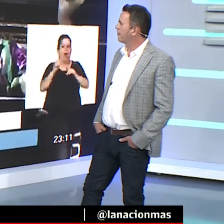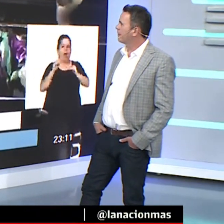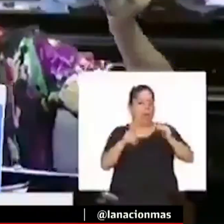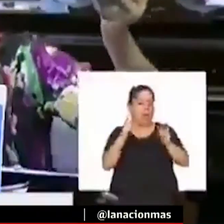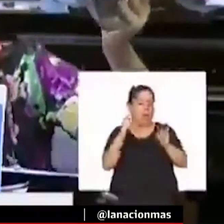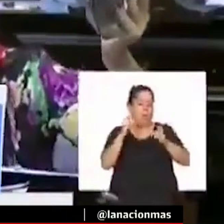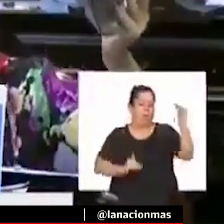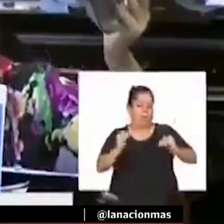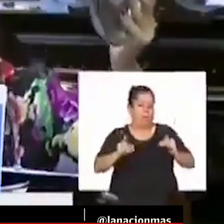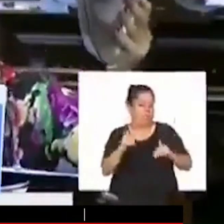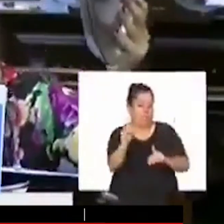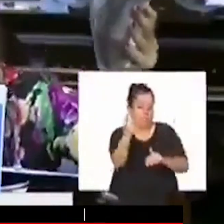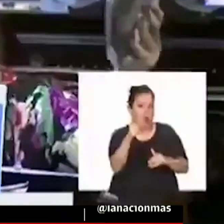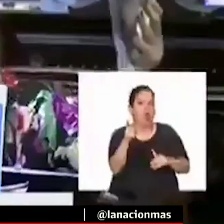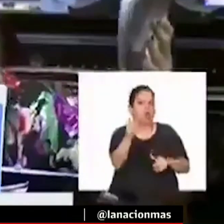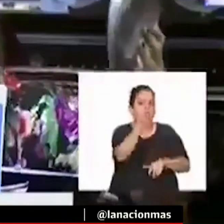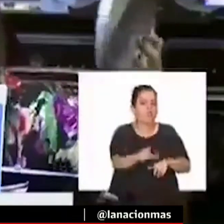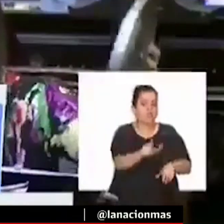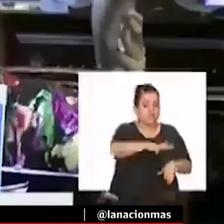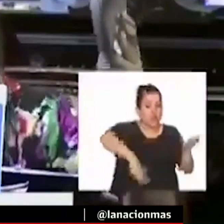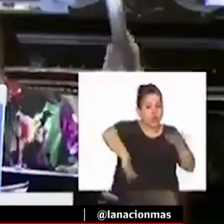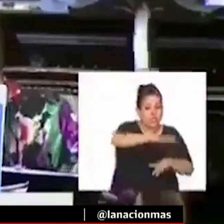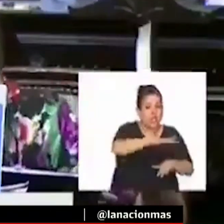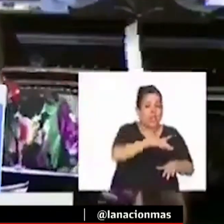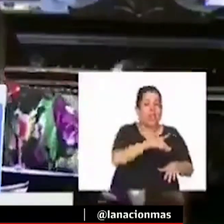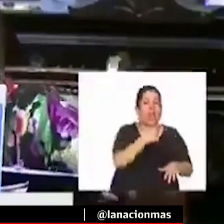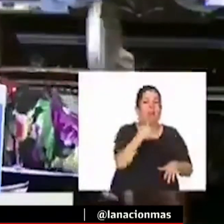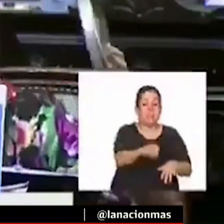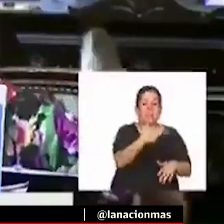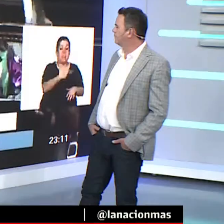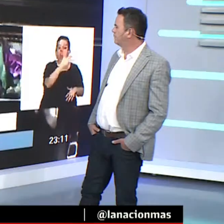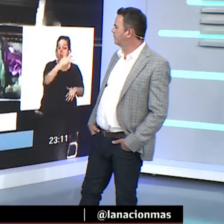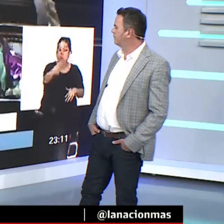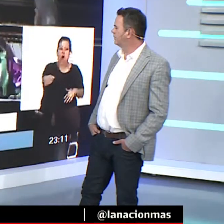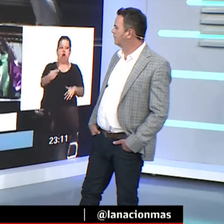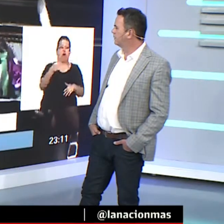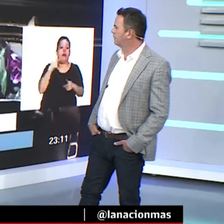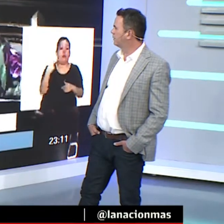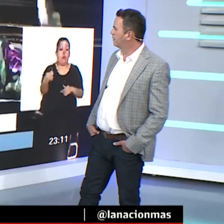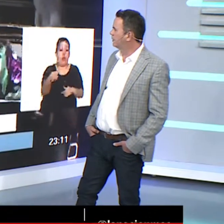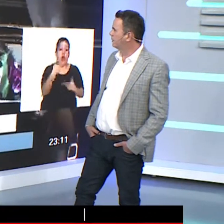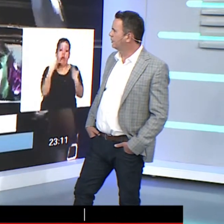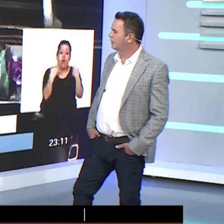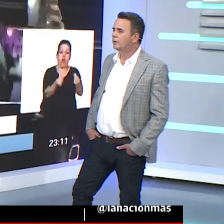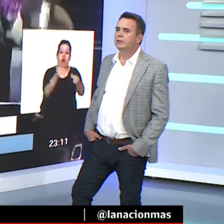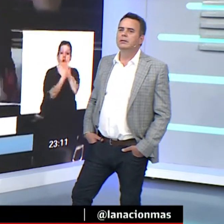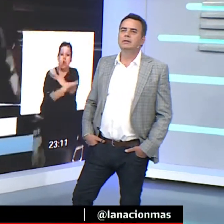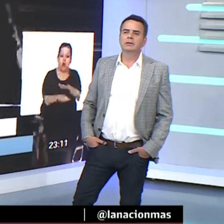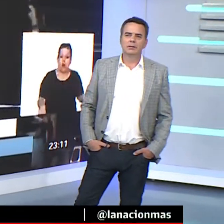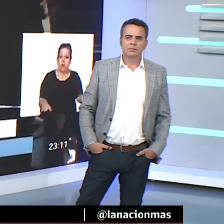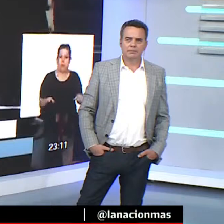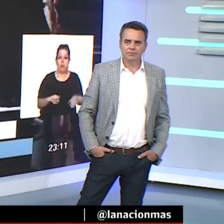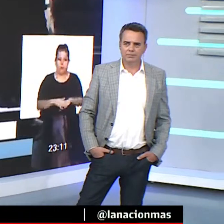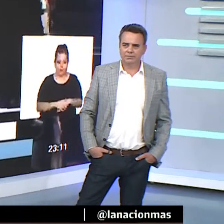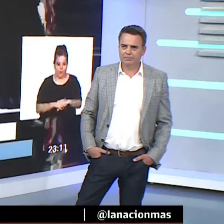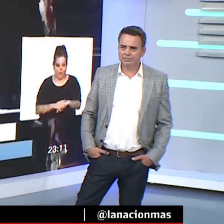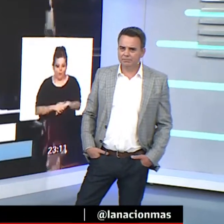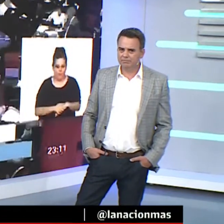En la sociedad que se hace escuchar. Y le decimos, no con los jubilados y con los pibes, no se meta.